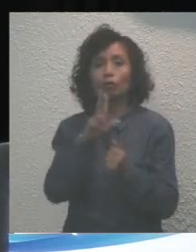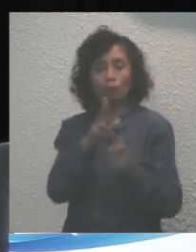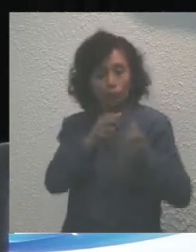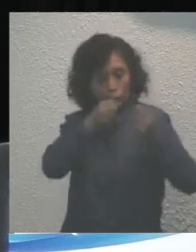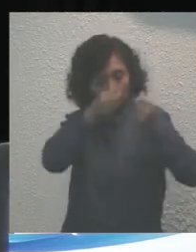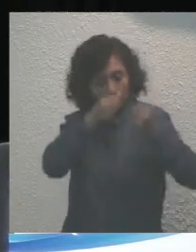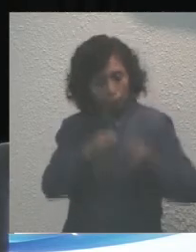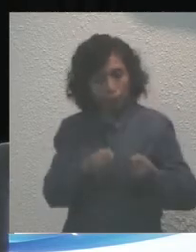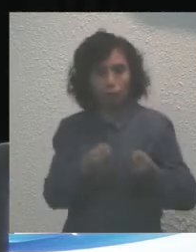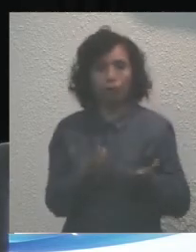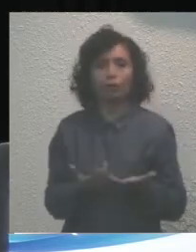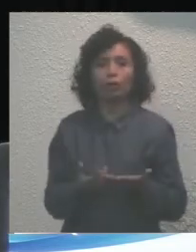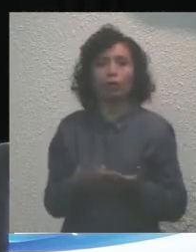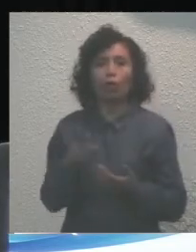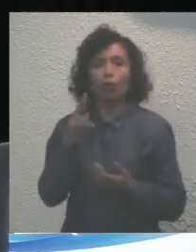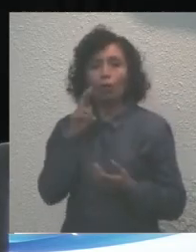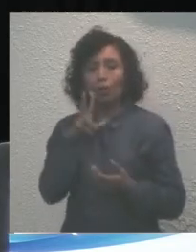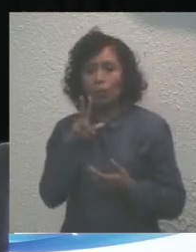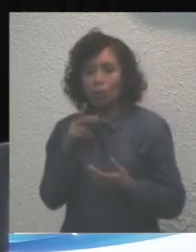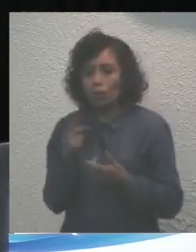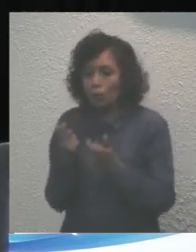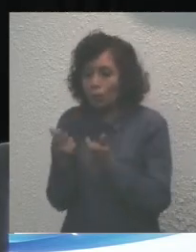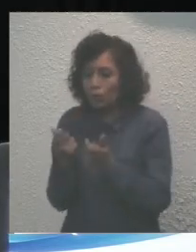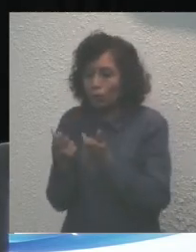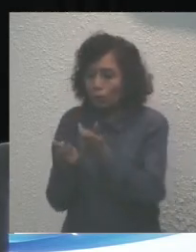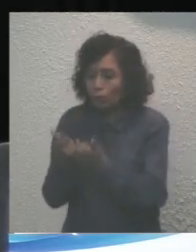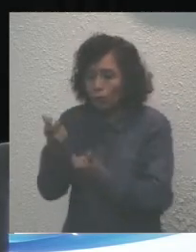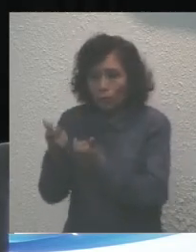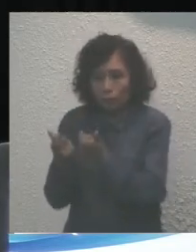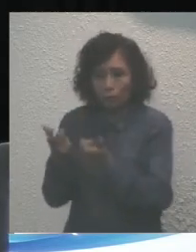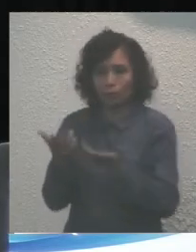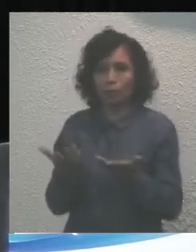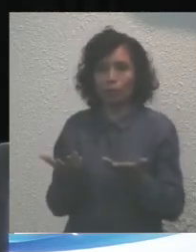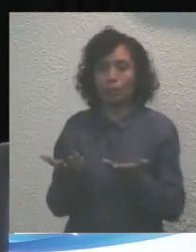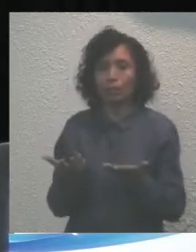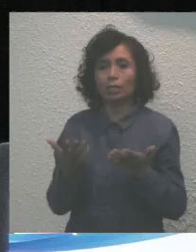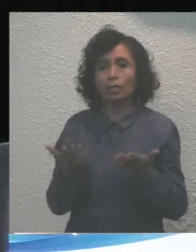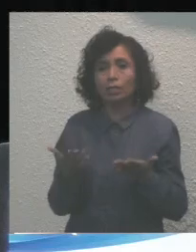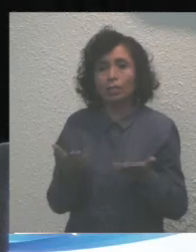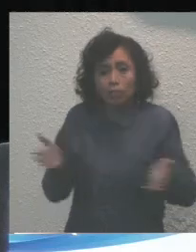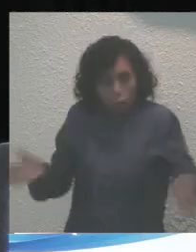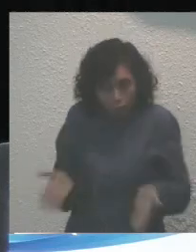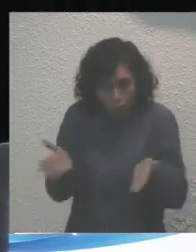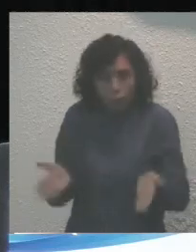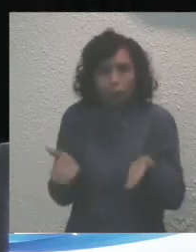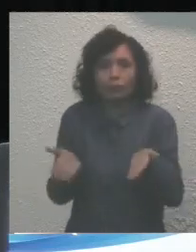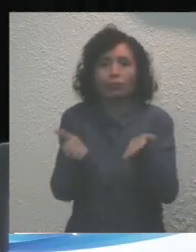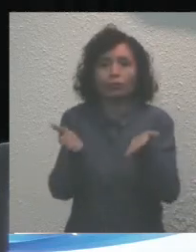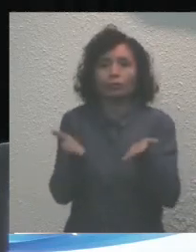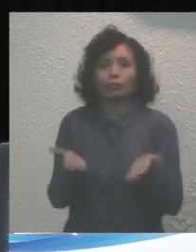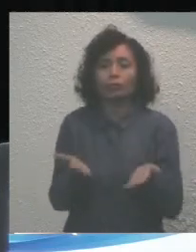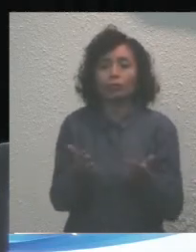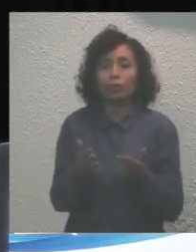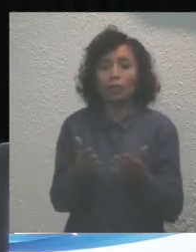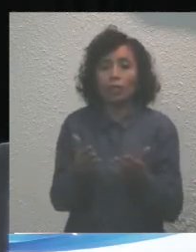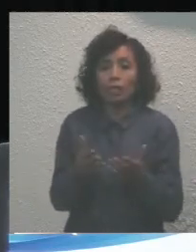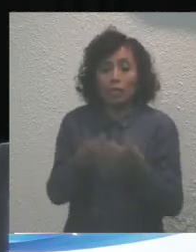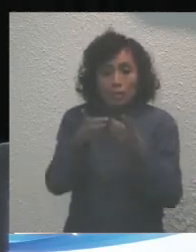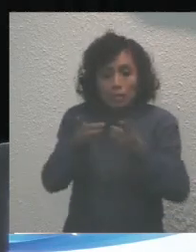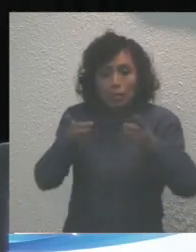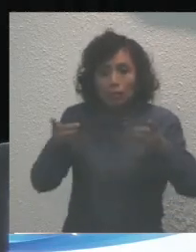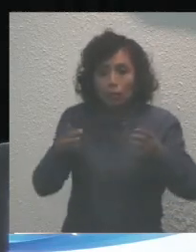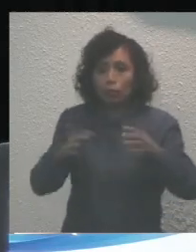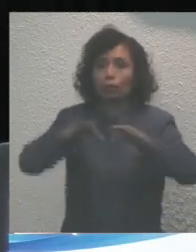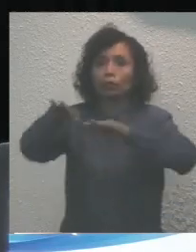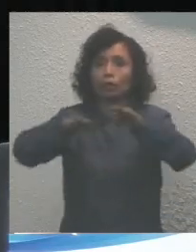pública, una mejor distribución de la riqueza y la promoción decidida del crecimiento y el